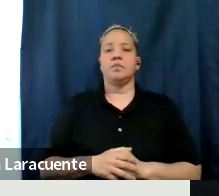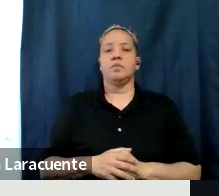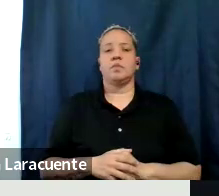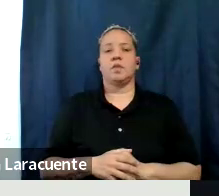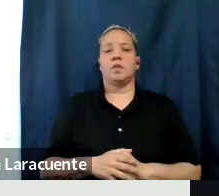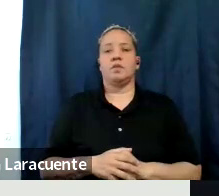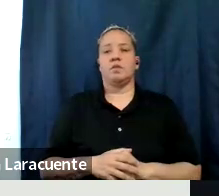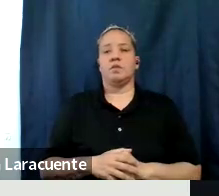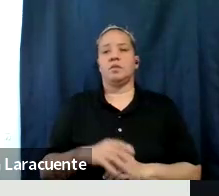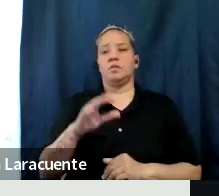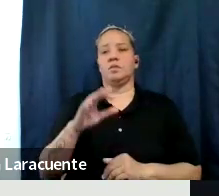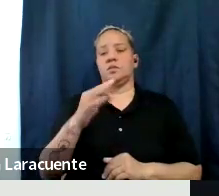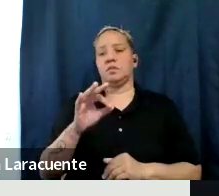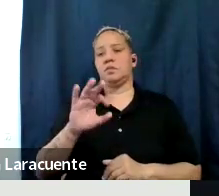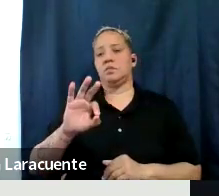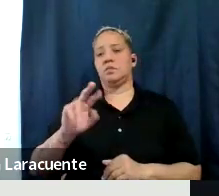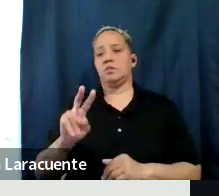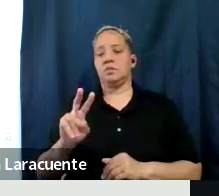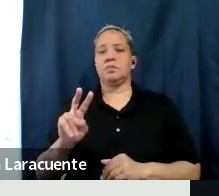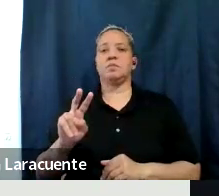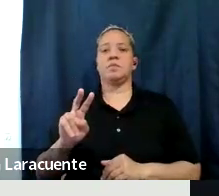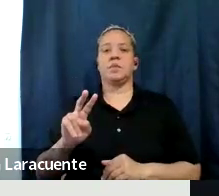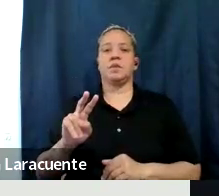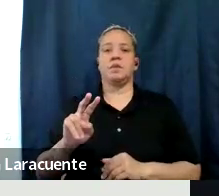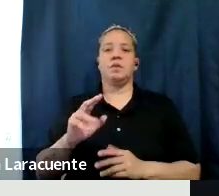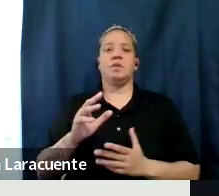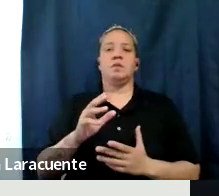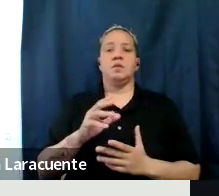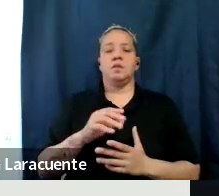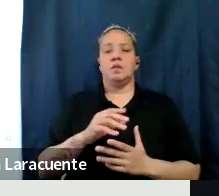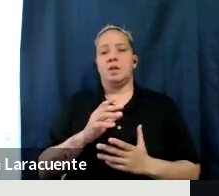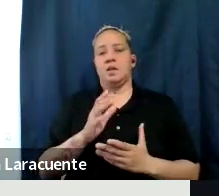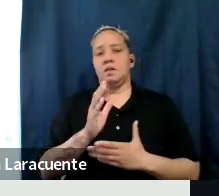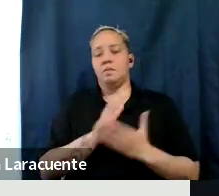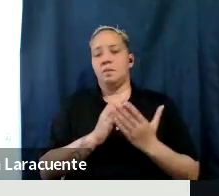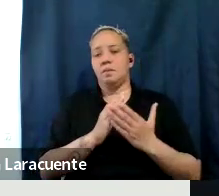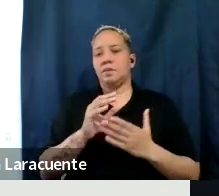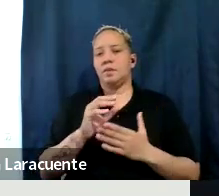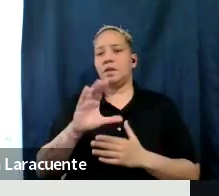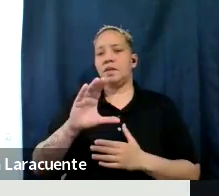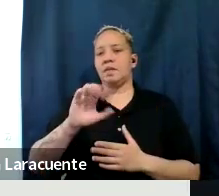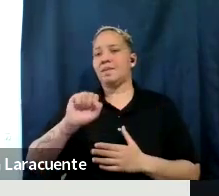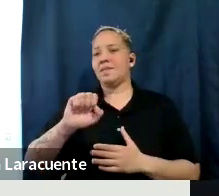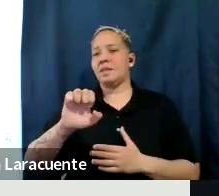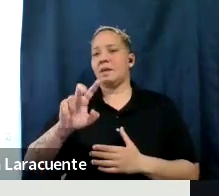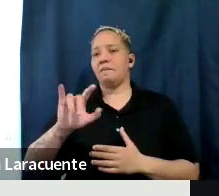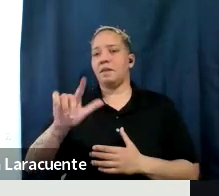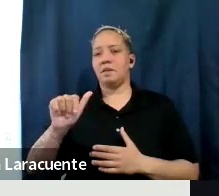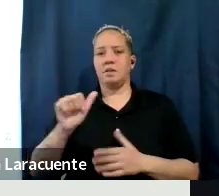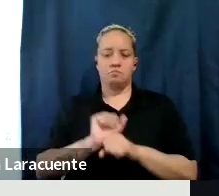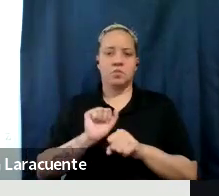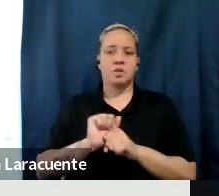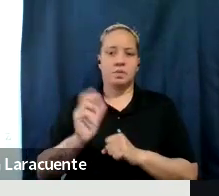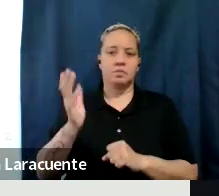En 1992, en el marco de la Exposición Universal de Sevilla, donde por cierto yo trabajé en